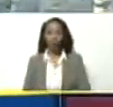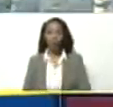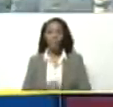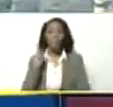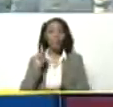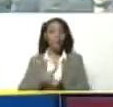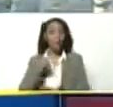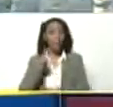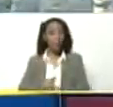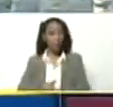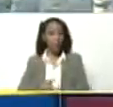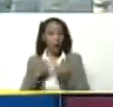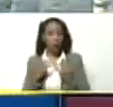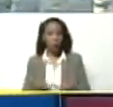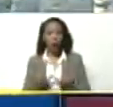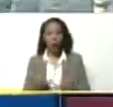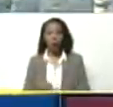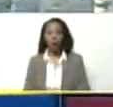presentes,